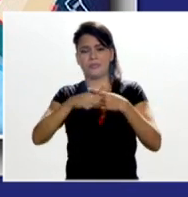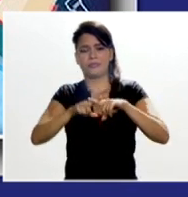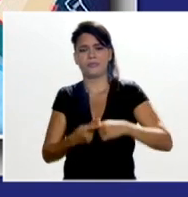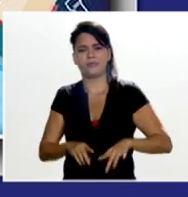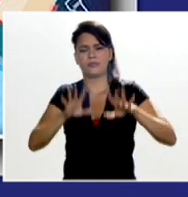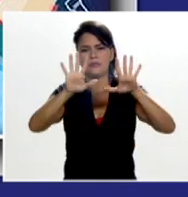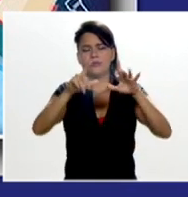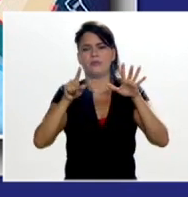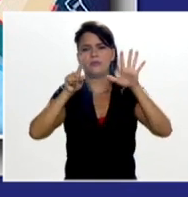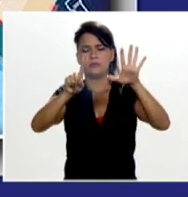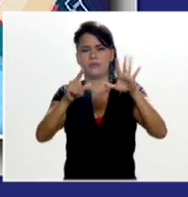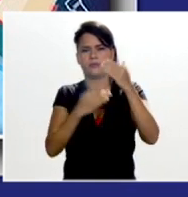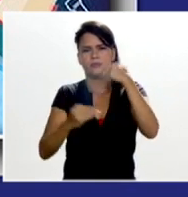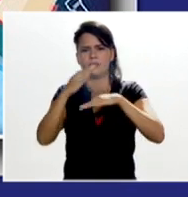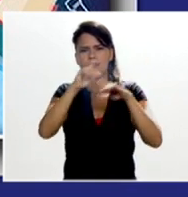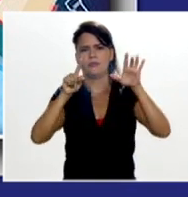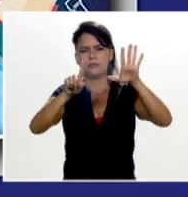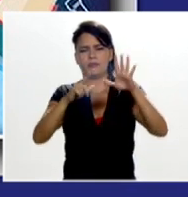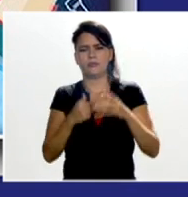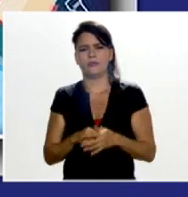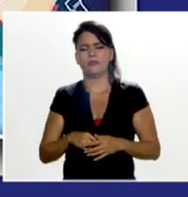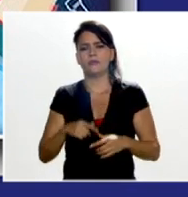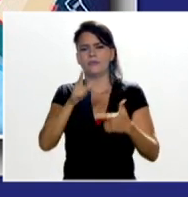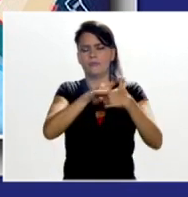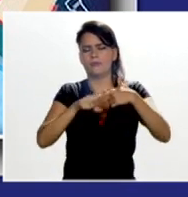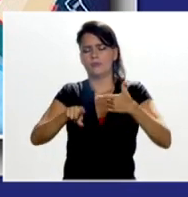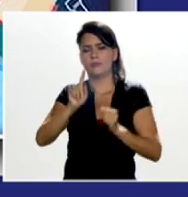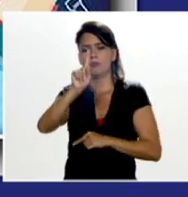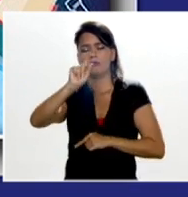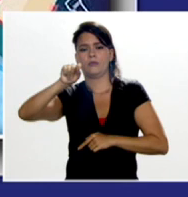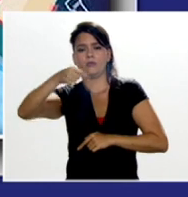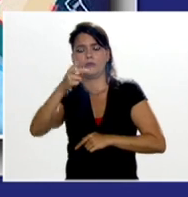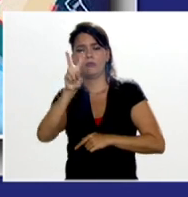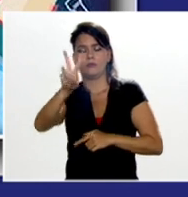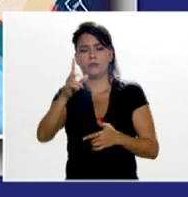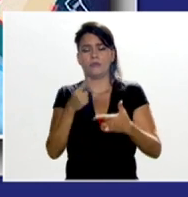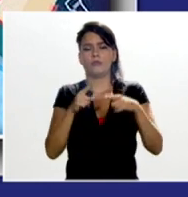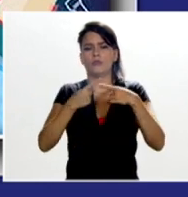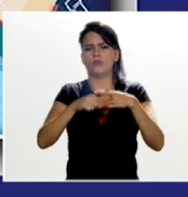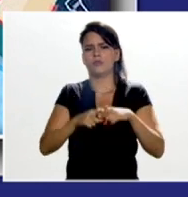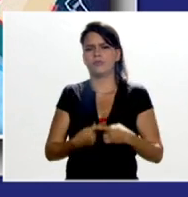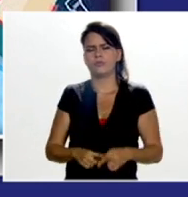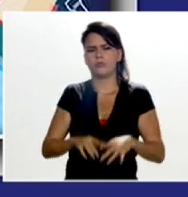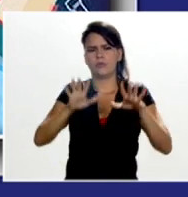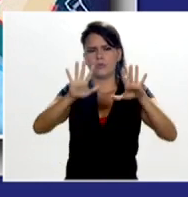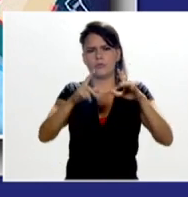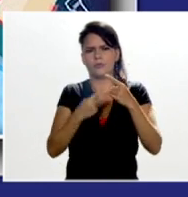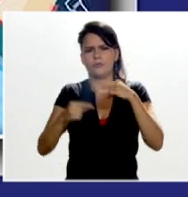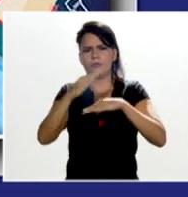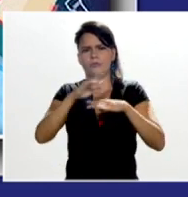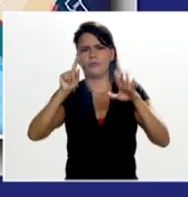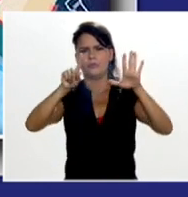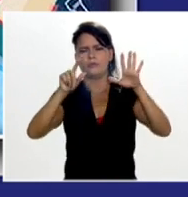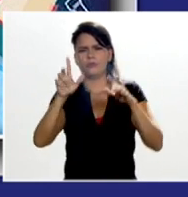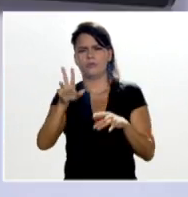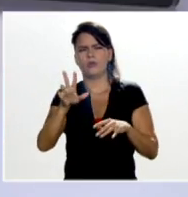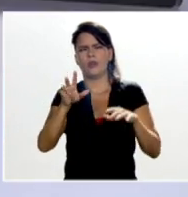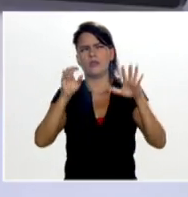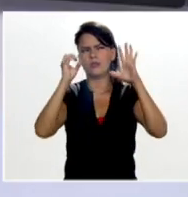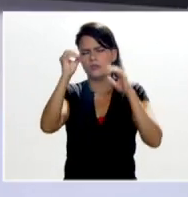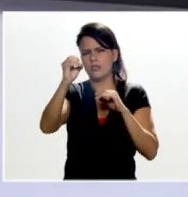entre 1,2 por 10 a la 70. Y describe una operación con notación científica basado en hechos